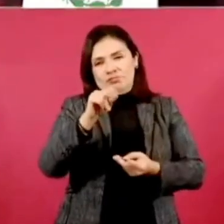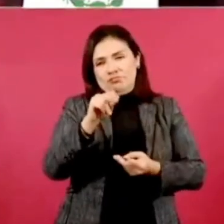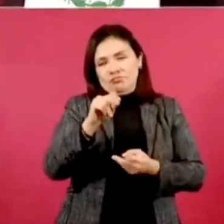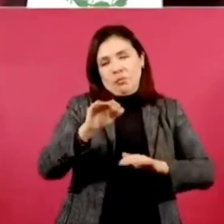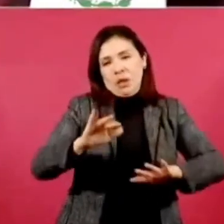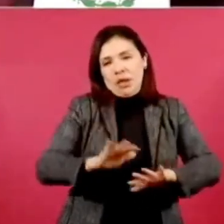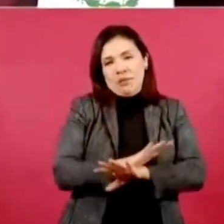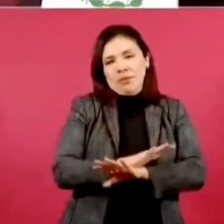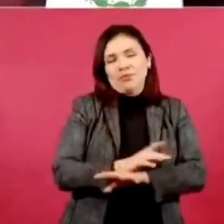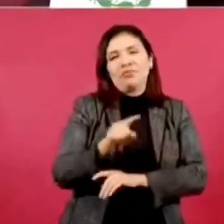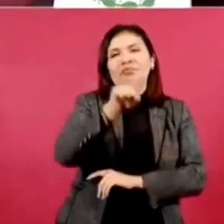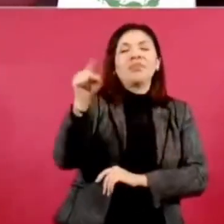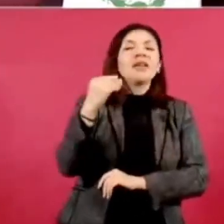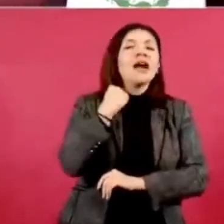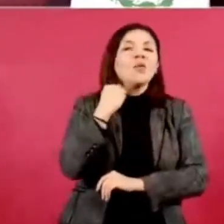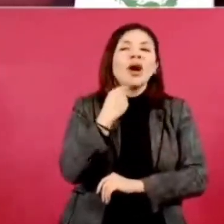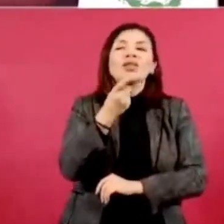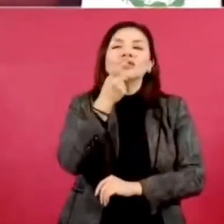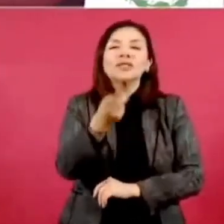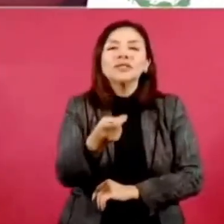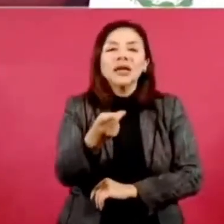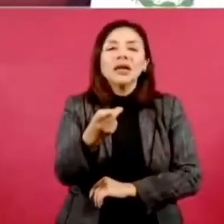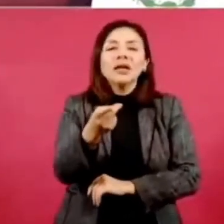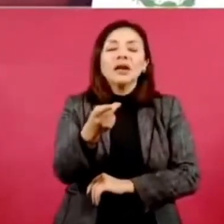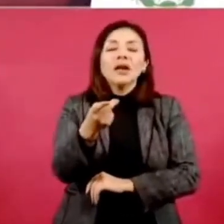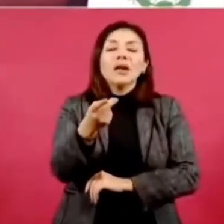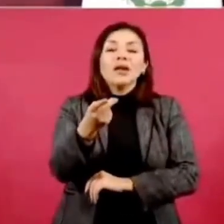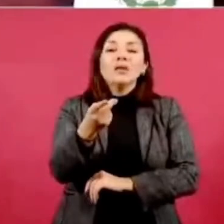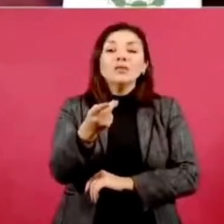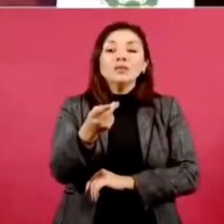como dicen los abogados,